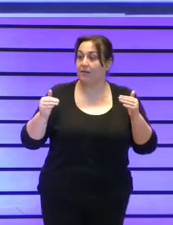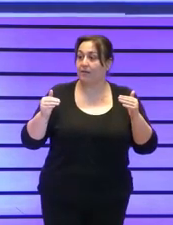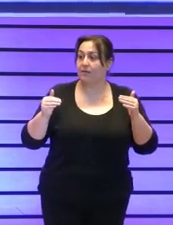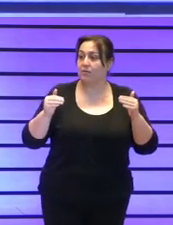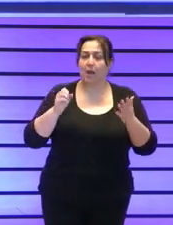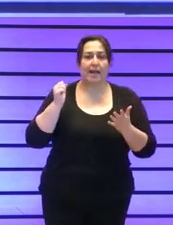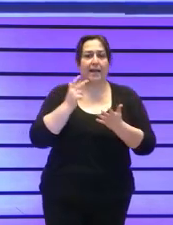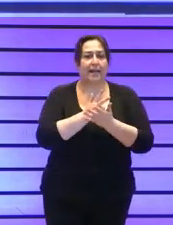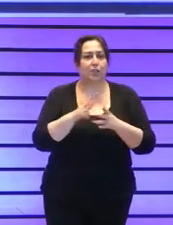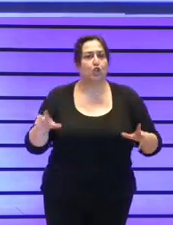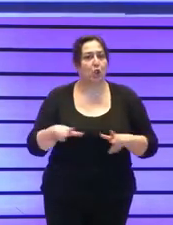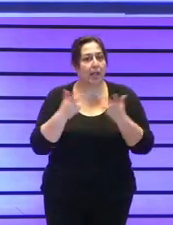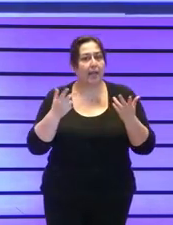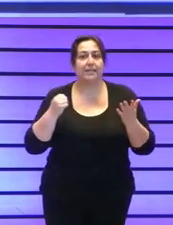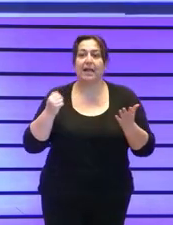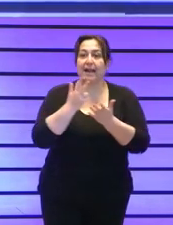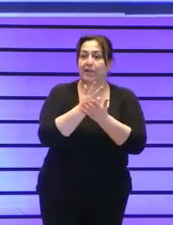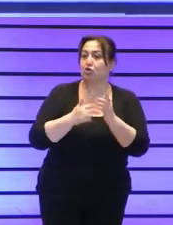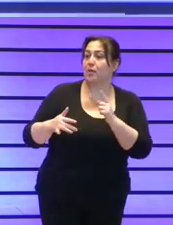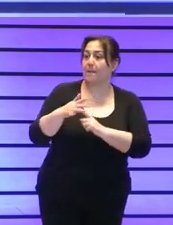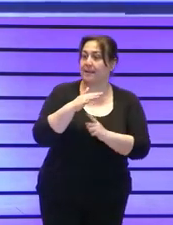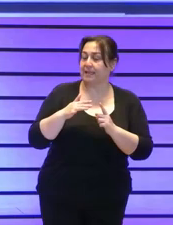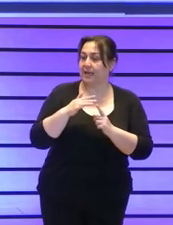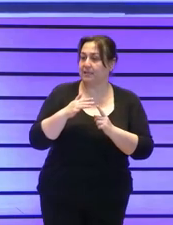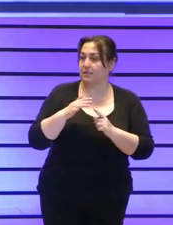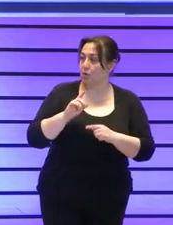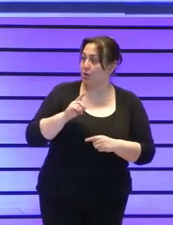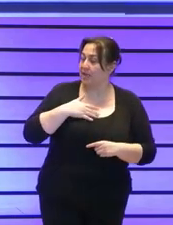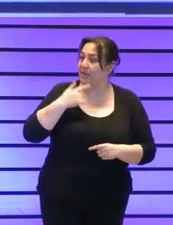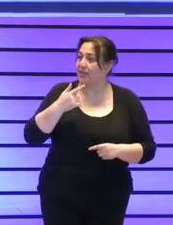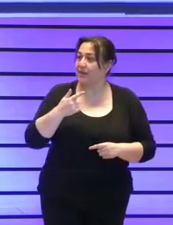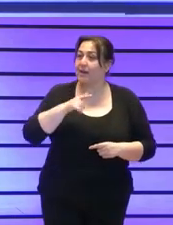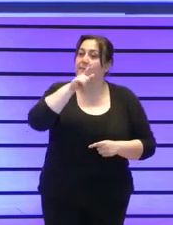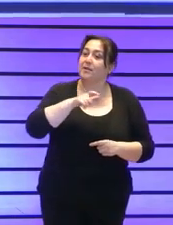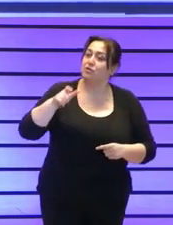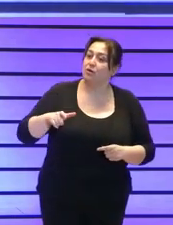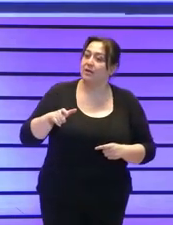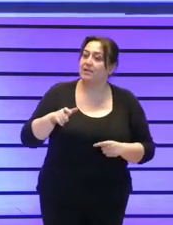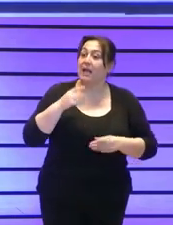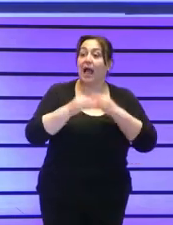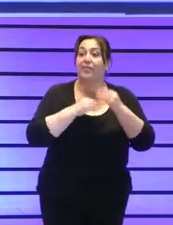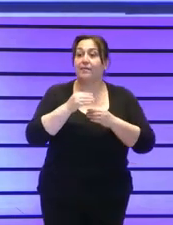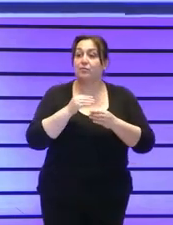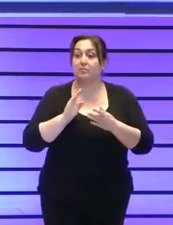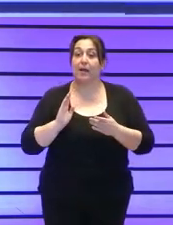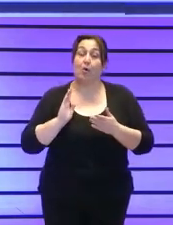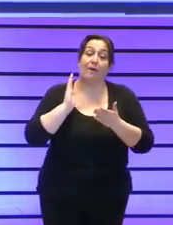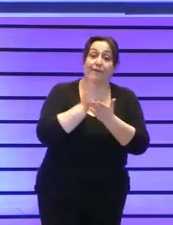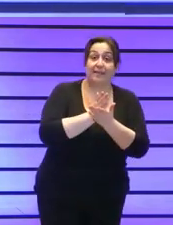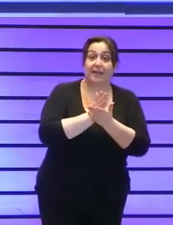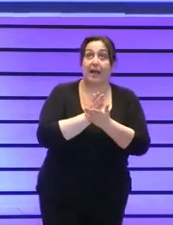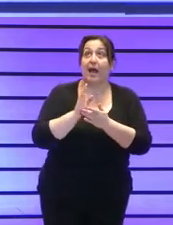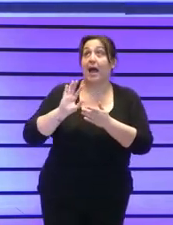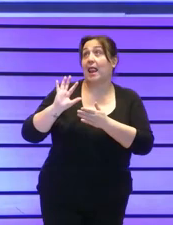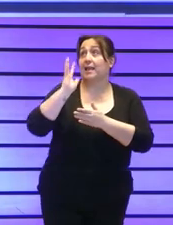son retos sociales y son retos medioambientales, ¿no? Es decir, las personas que hacemos más daño al